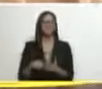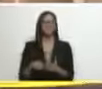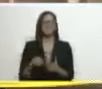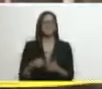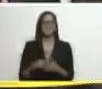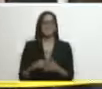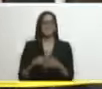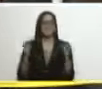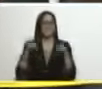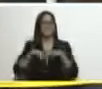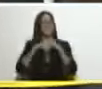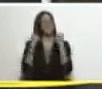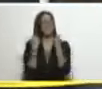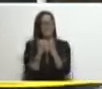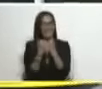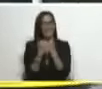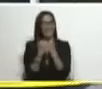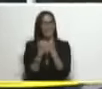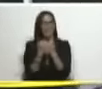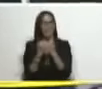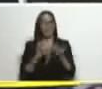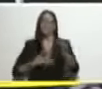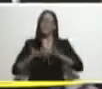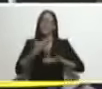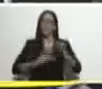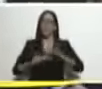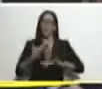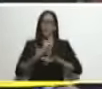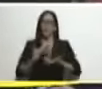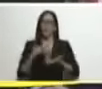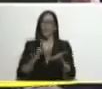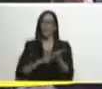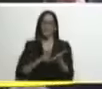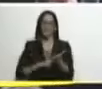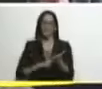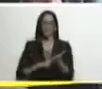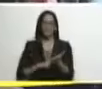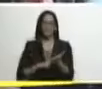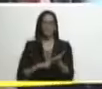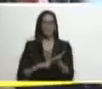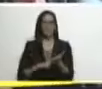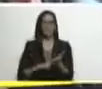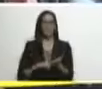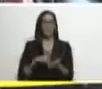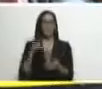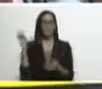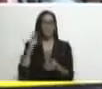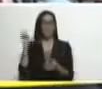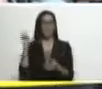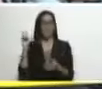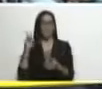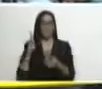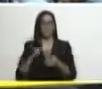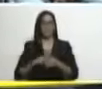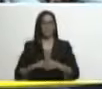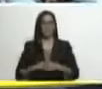Este es el salón elíptico, es el salón protocolar por excelencia de la República, ¿verdad?